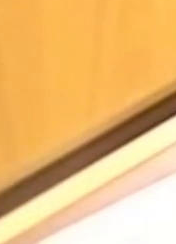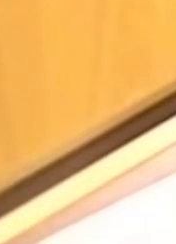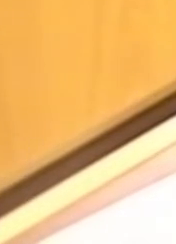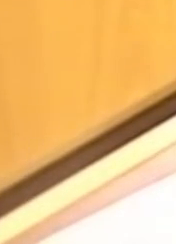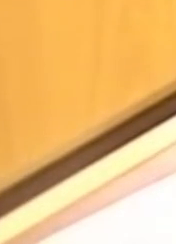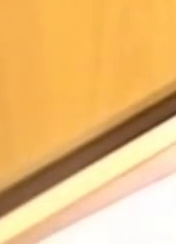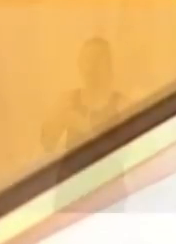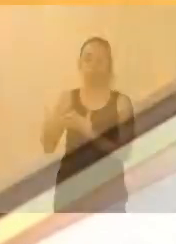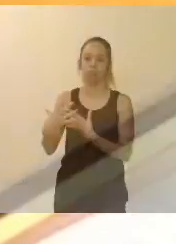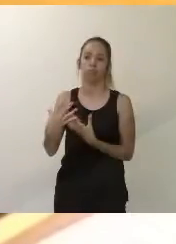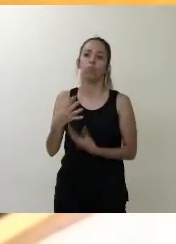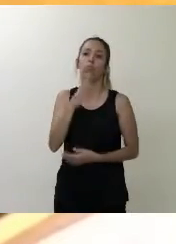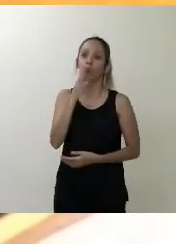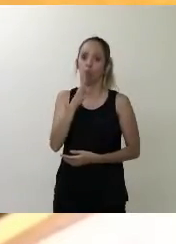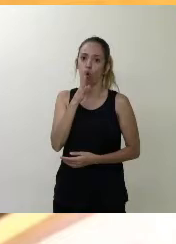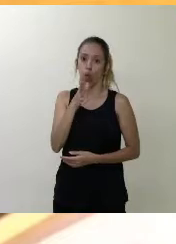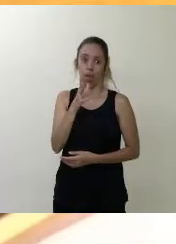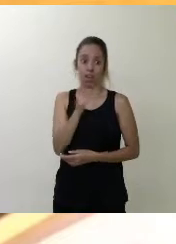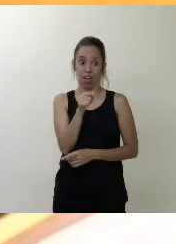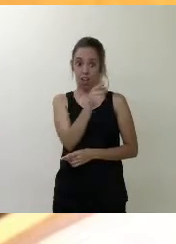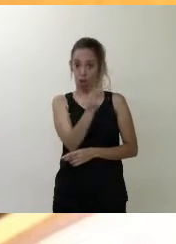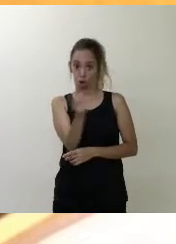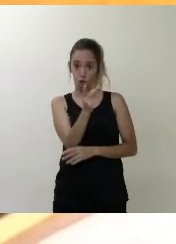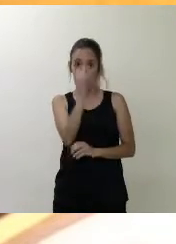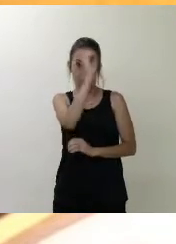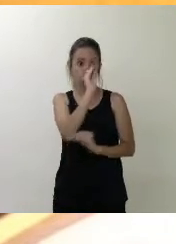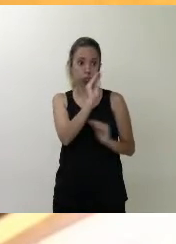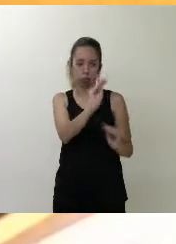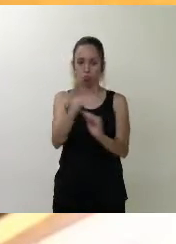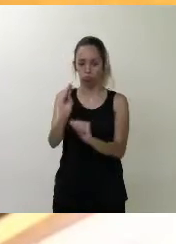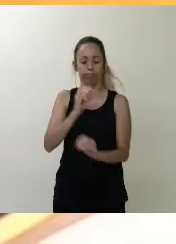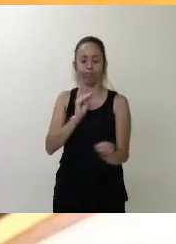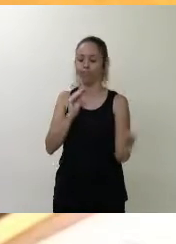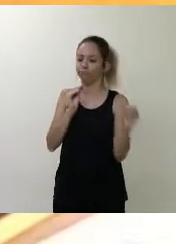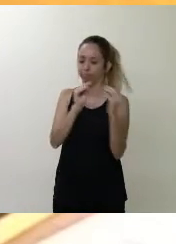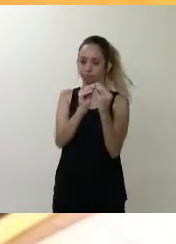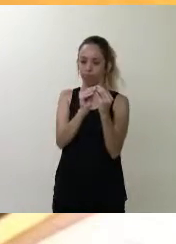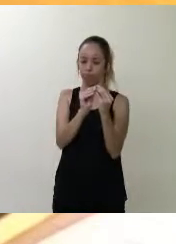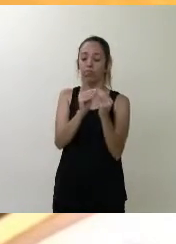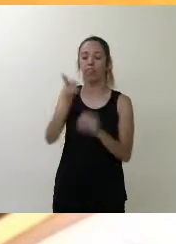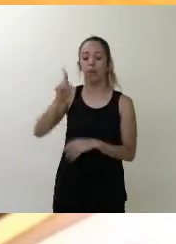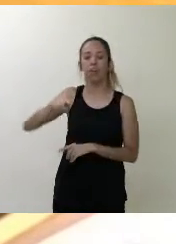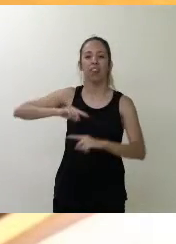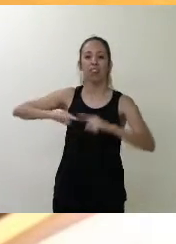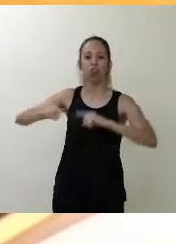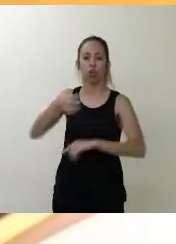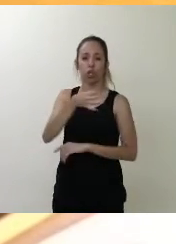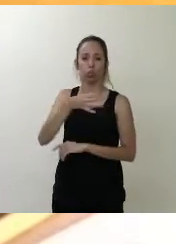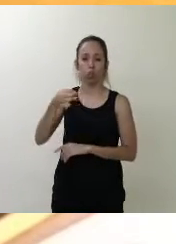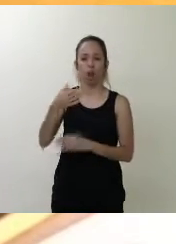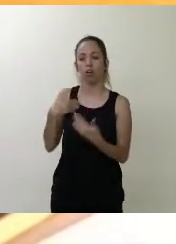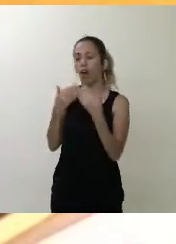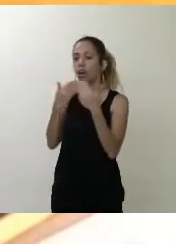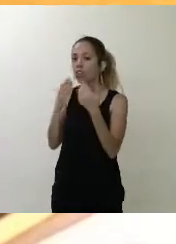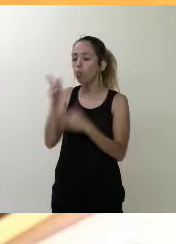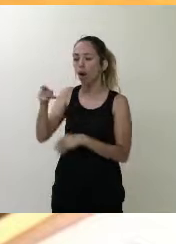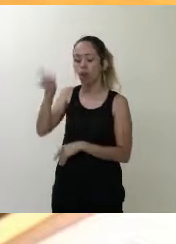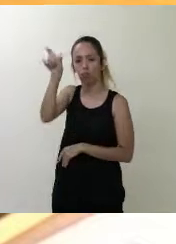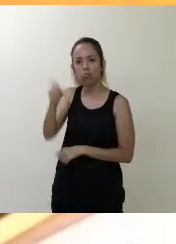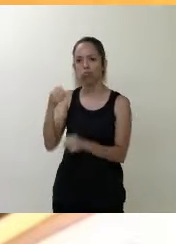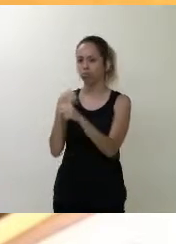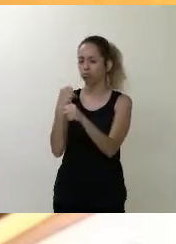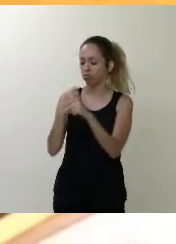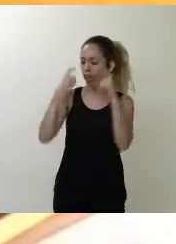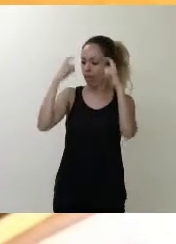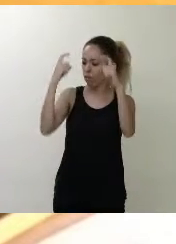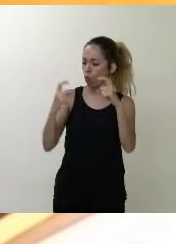cierta forma también lo compartimos, ¿no? Yo agradezco también al director insular el esfuerzo que ha hecho por la explicación. Lo